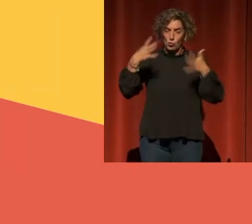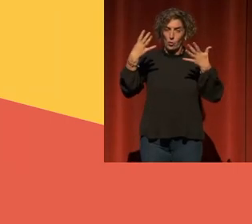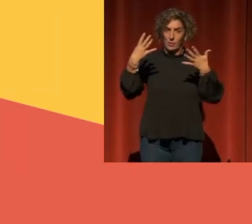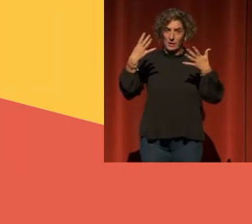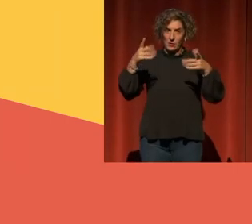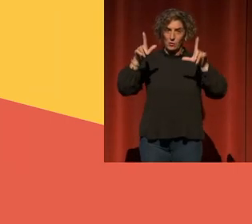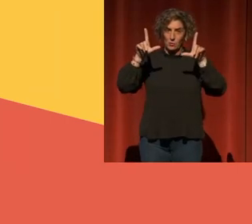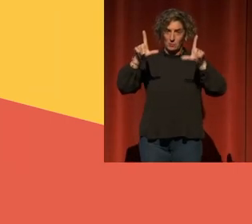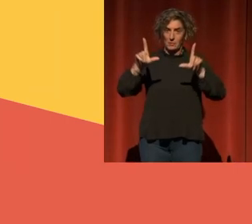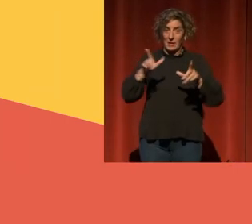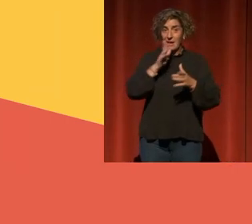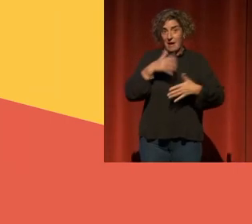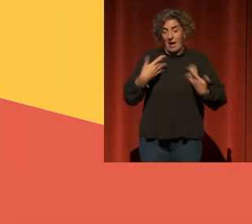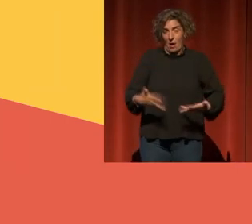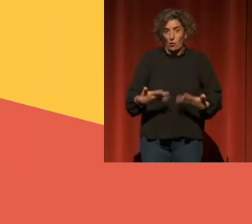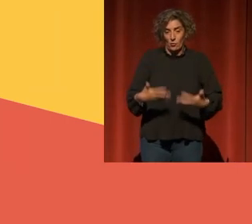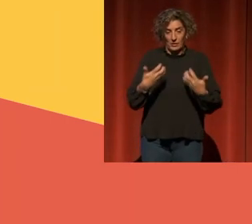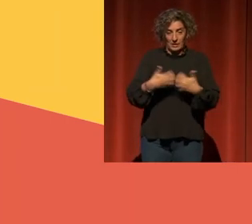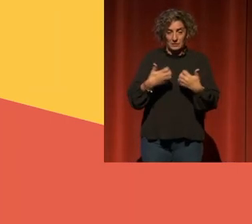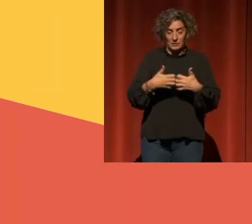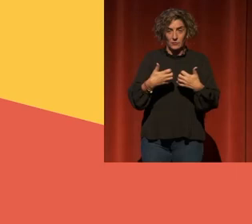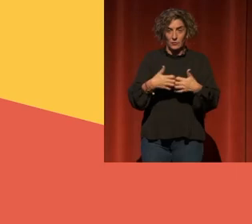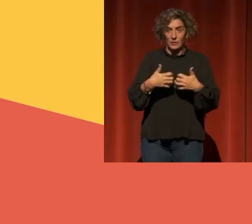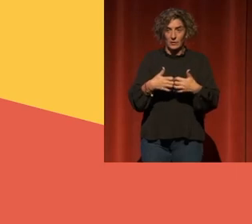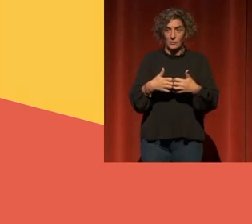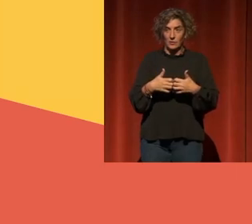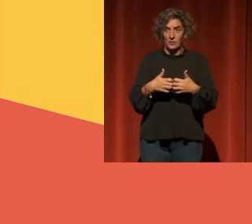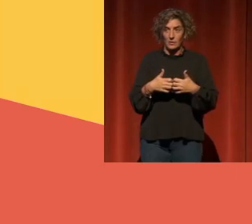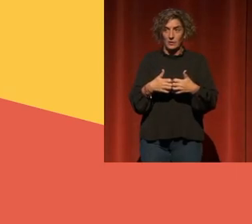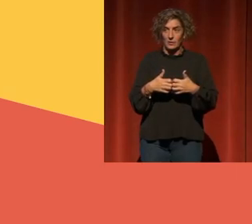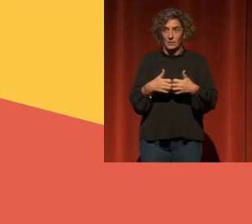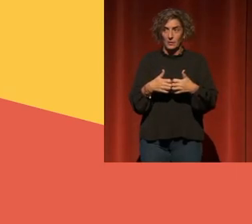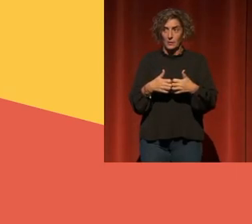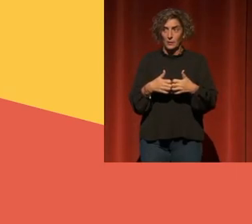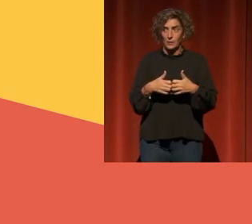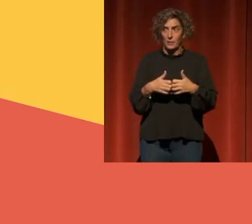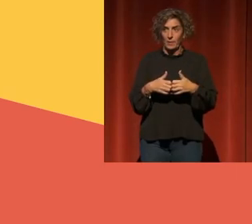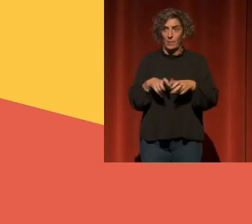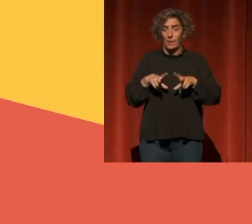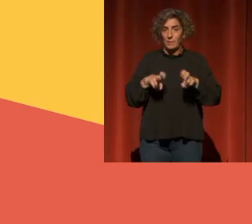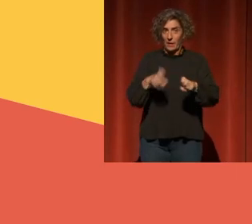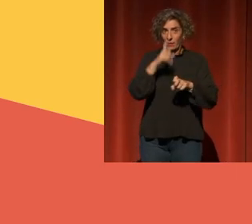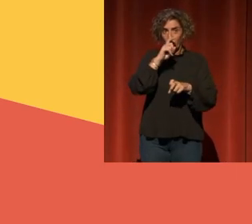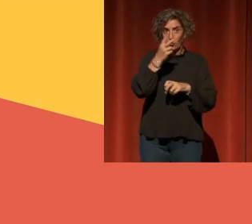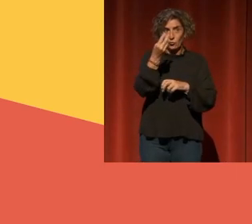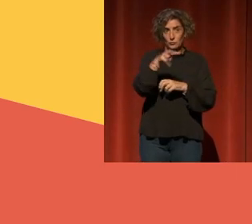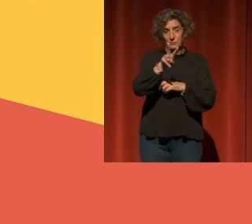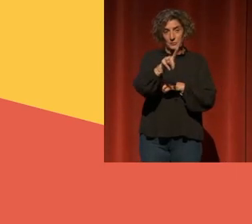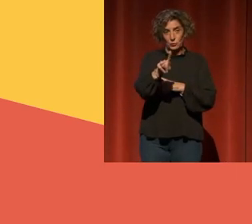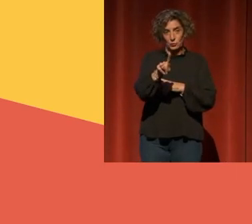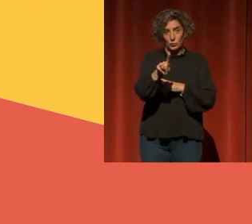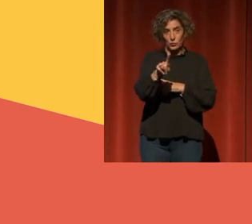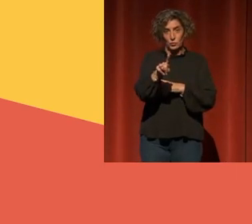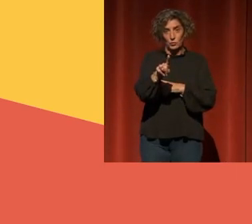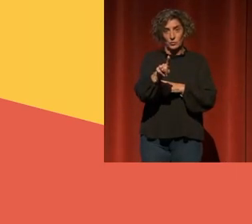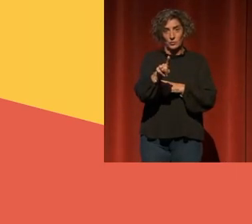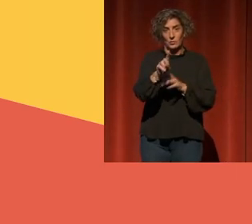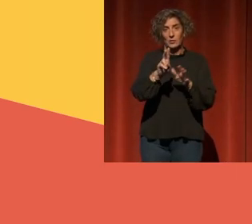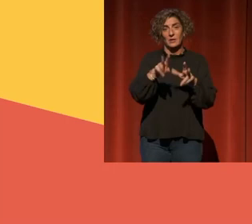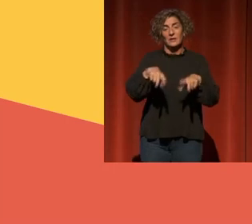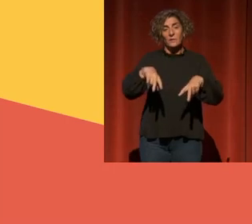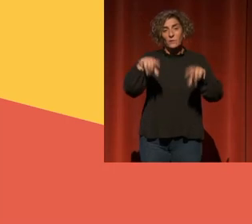el que está actualmente en vigor comenzó en el año 2021 y concluirá en el